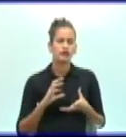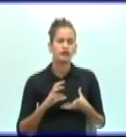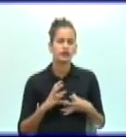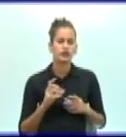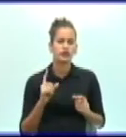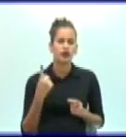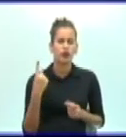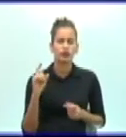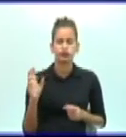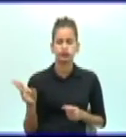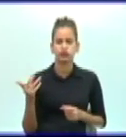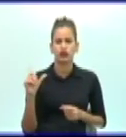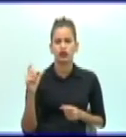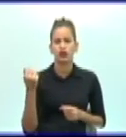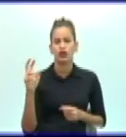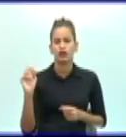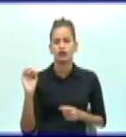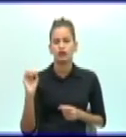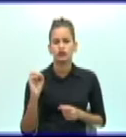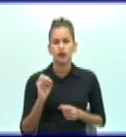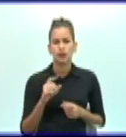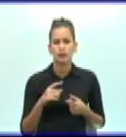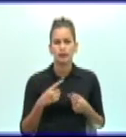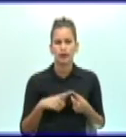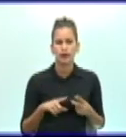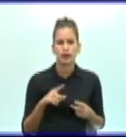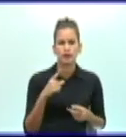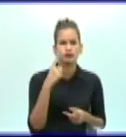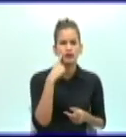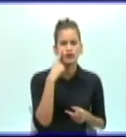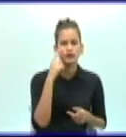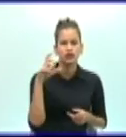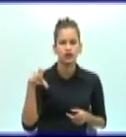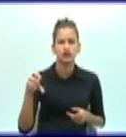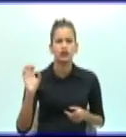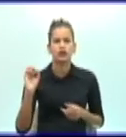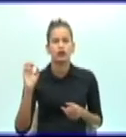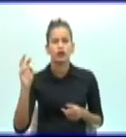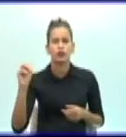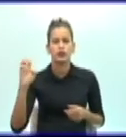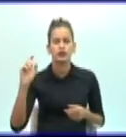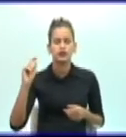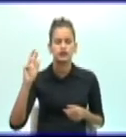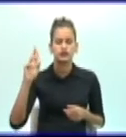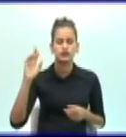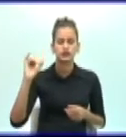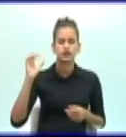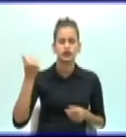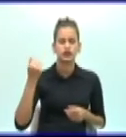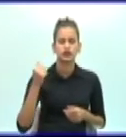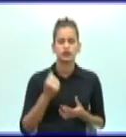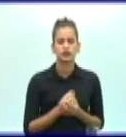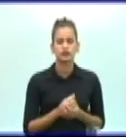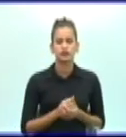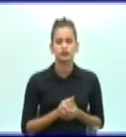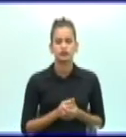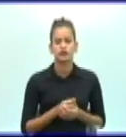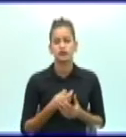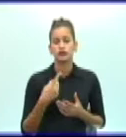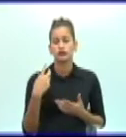el punto de vista de la geometría? Nos plantean que consiste en la correspondencia entre los puntos del